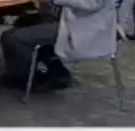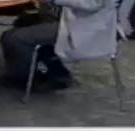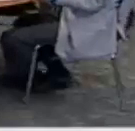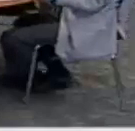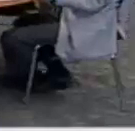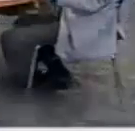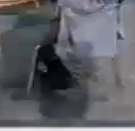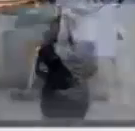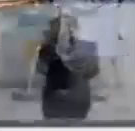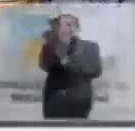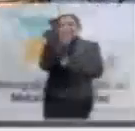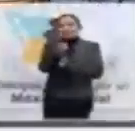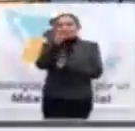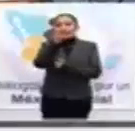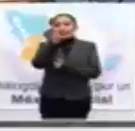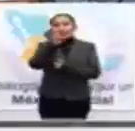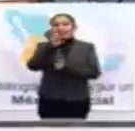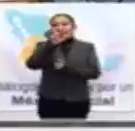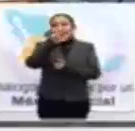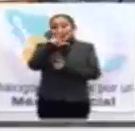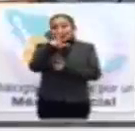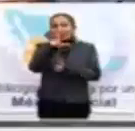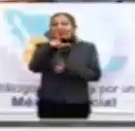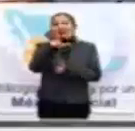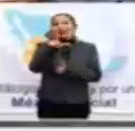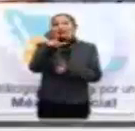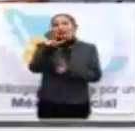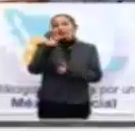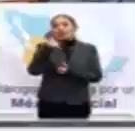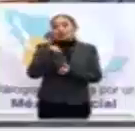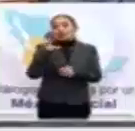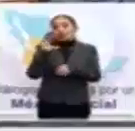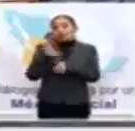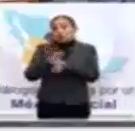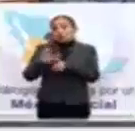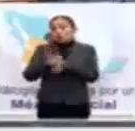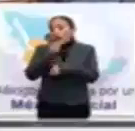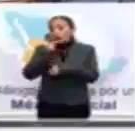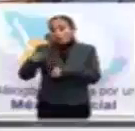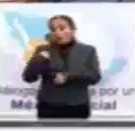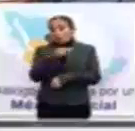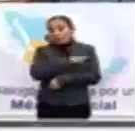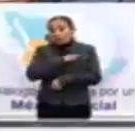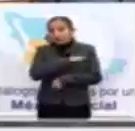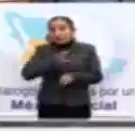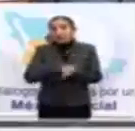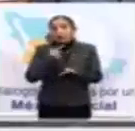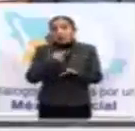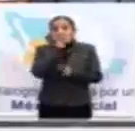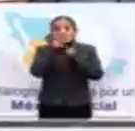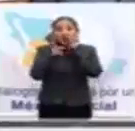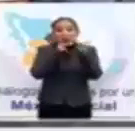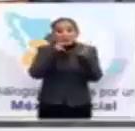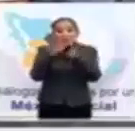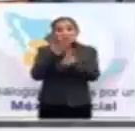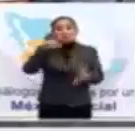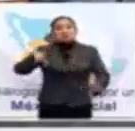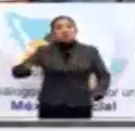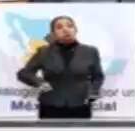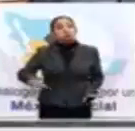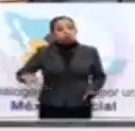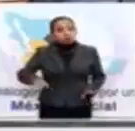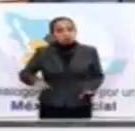Rafael, jamás que conozca tanto de México, siendo un colombiano. No, te felicito porque los conceptos son bien